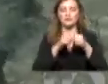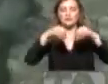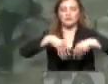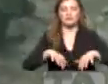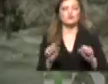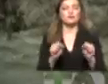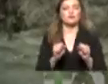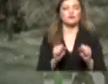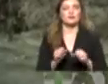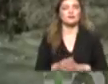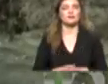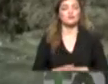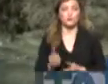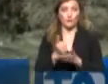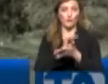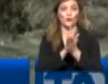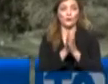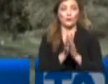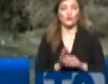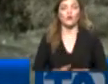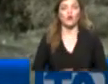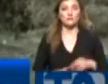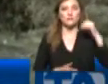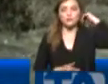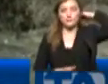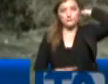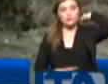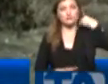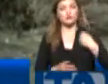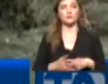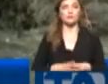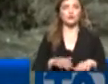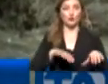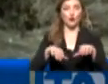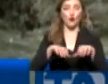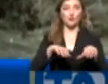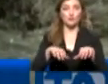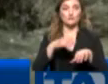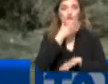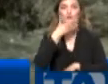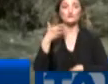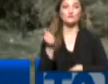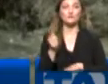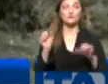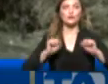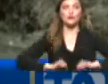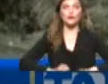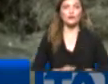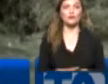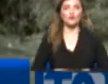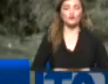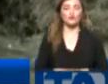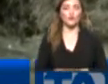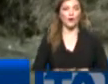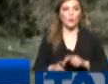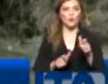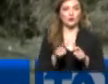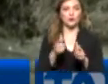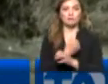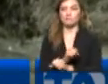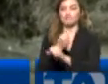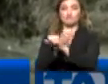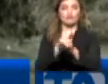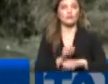da tregua. Sí, esa es la intención, o sea, tratar de coordinar de la mejor manera para poder evacuar a todas las